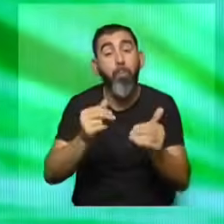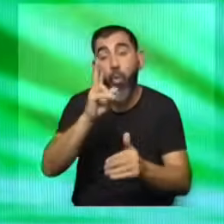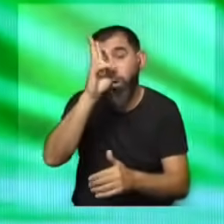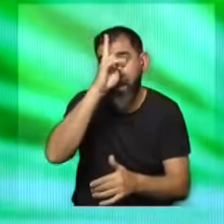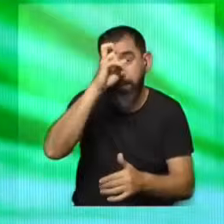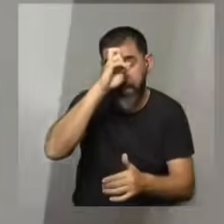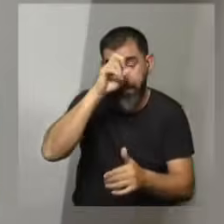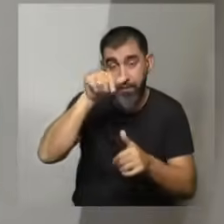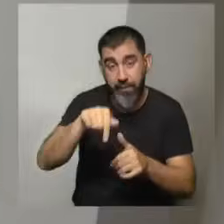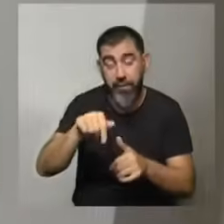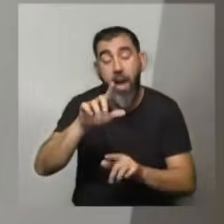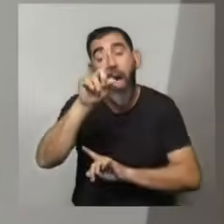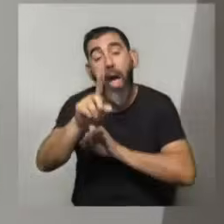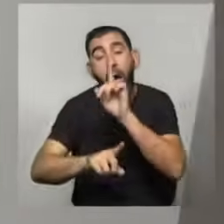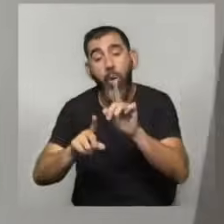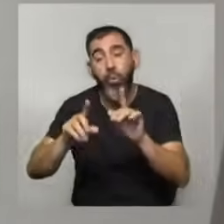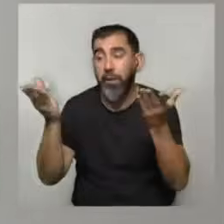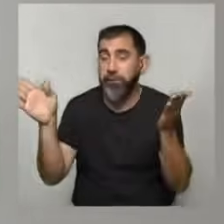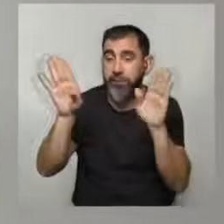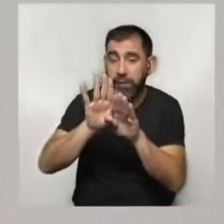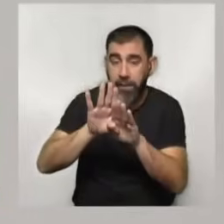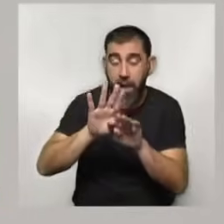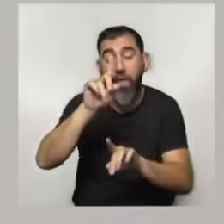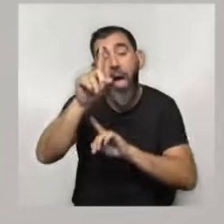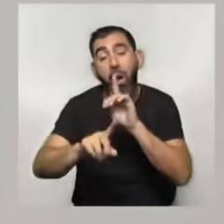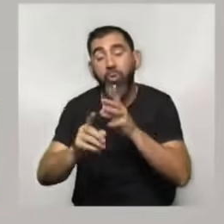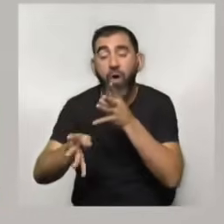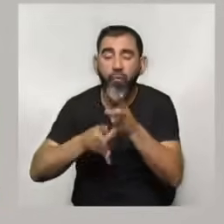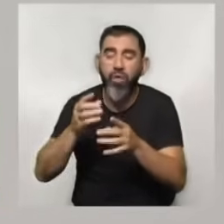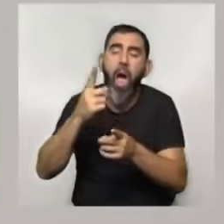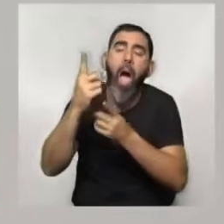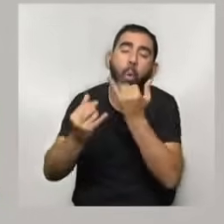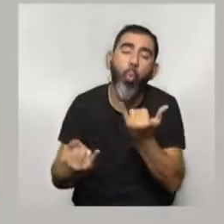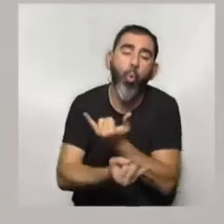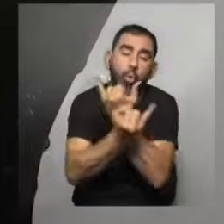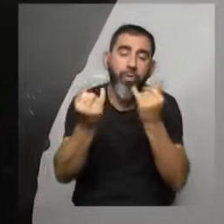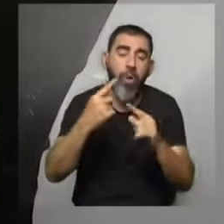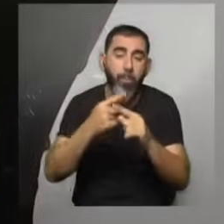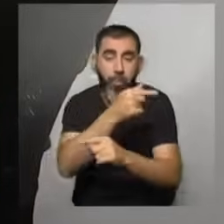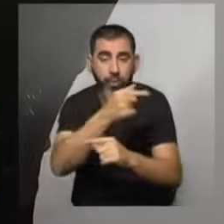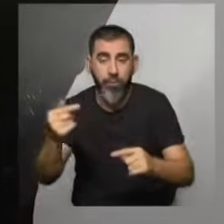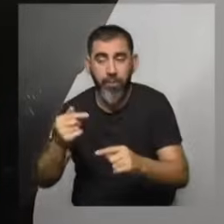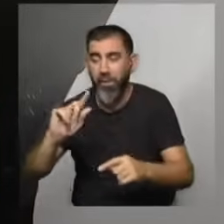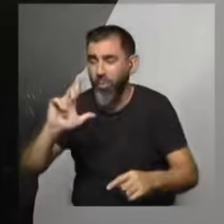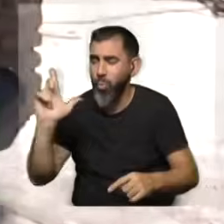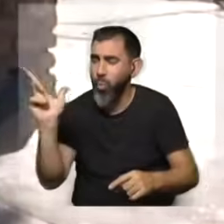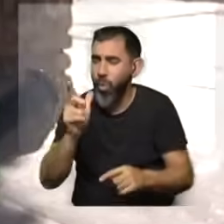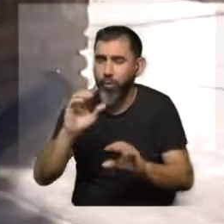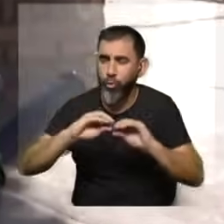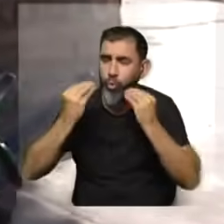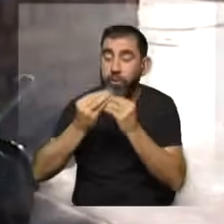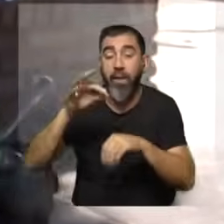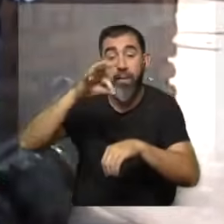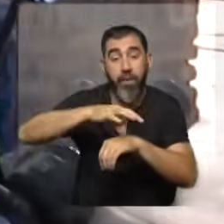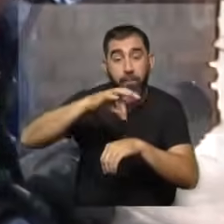policlínicas hay algunas que se han cerrado hay algunas que funcionan algunos días a la semana no tienen toda la cantidad de